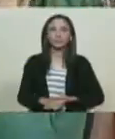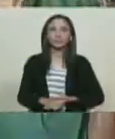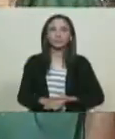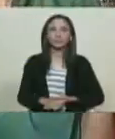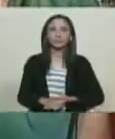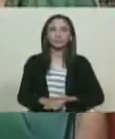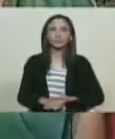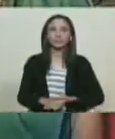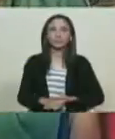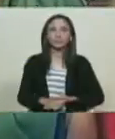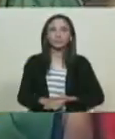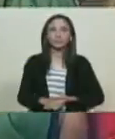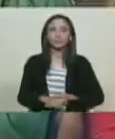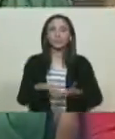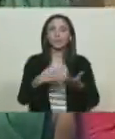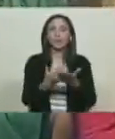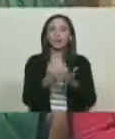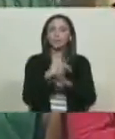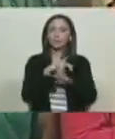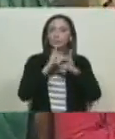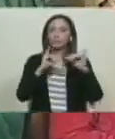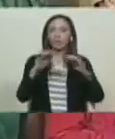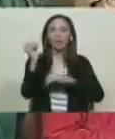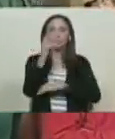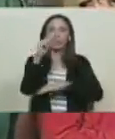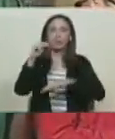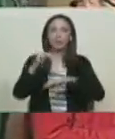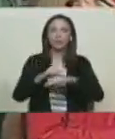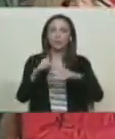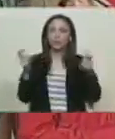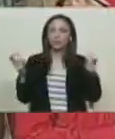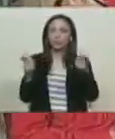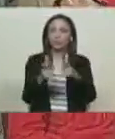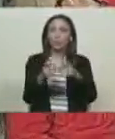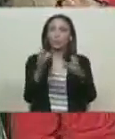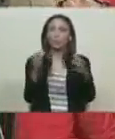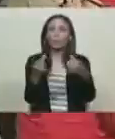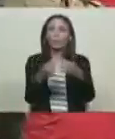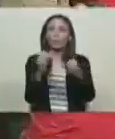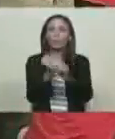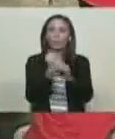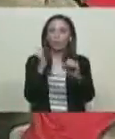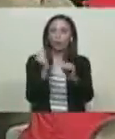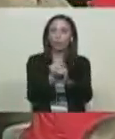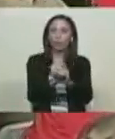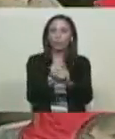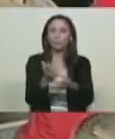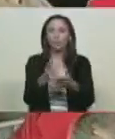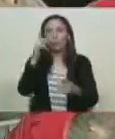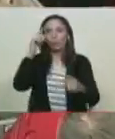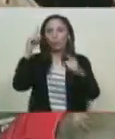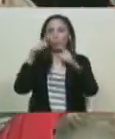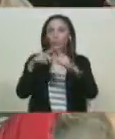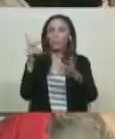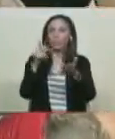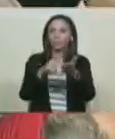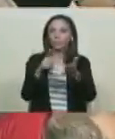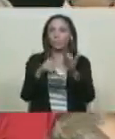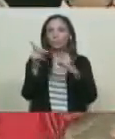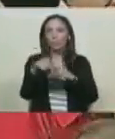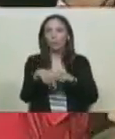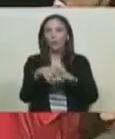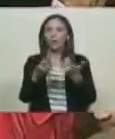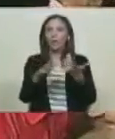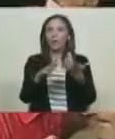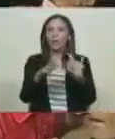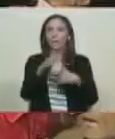De esta manera concluye esta Asamblea Nacional del Sector Trabajadores, en la cual ha asistido el jefe de Estado